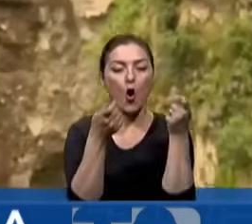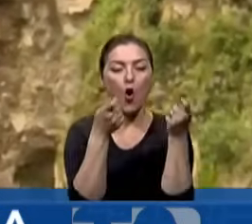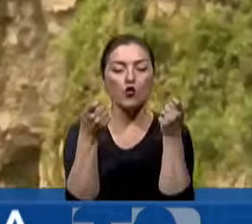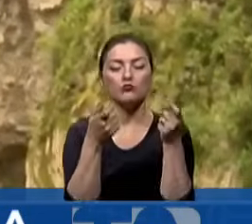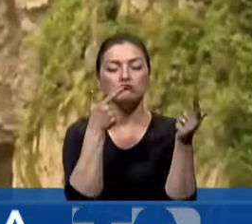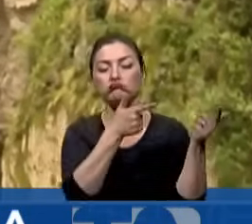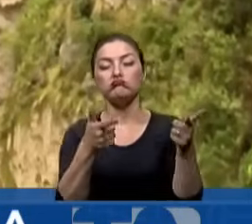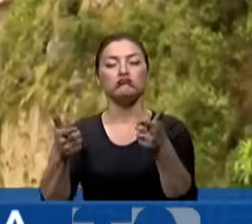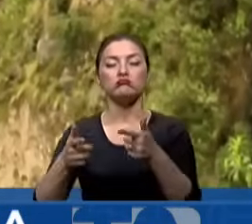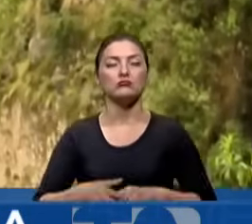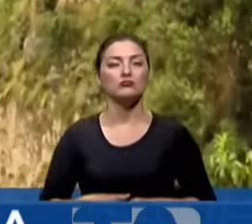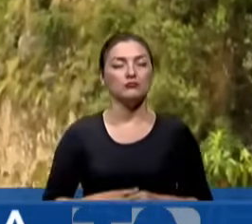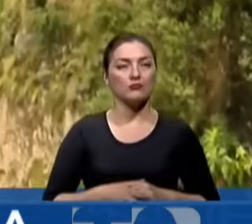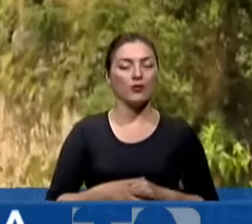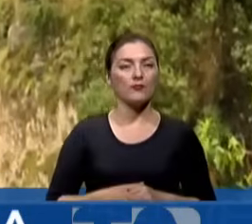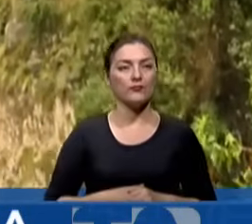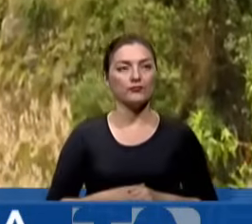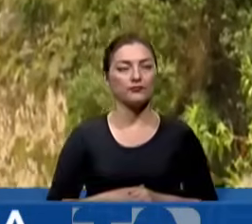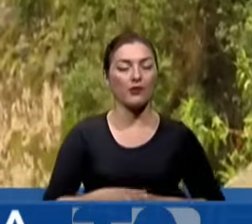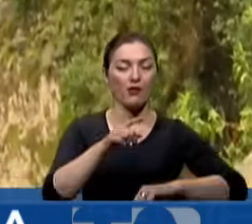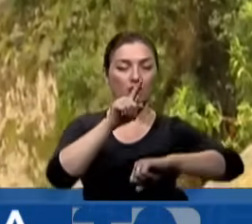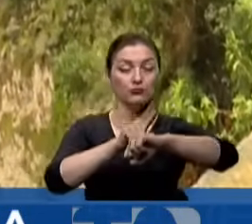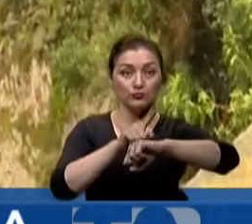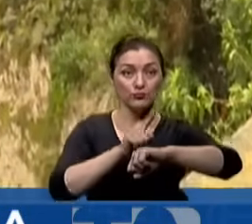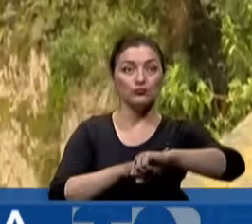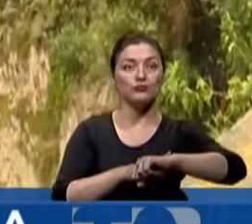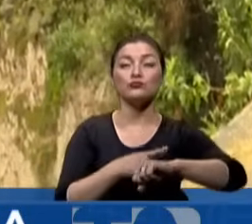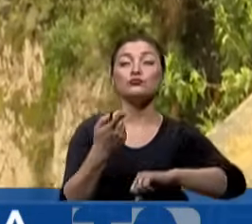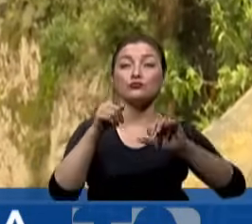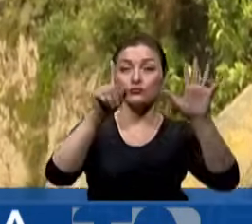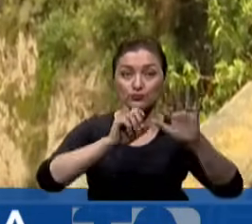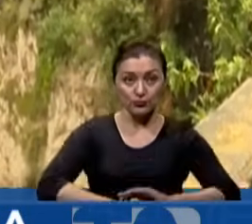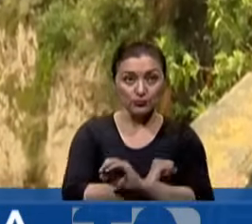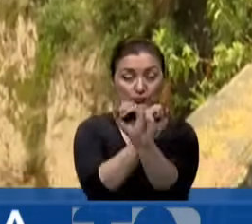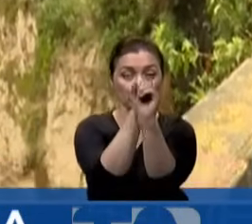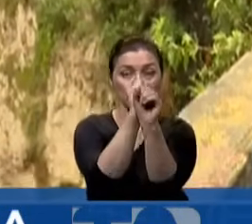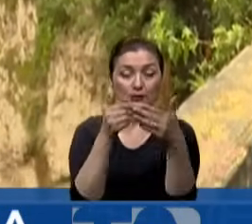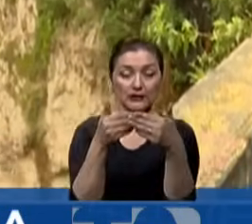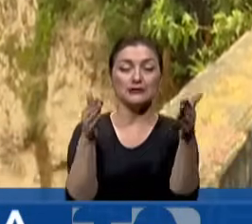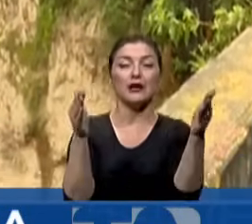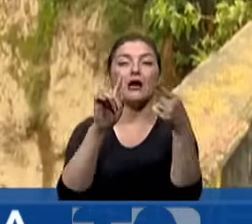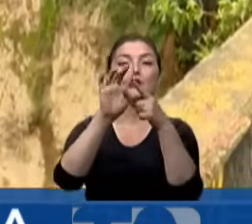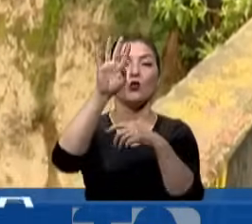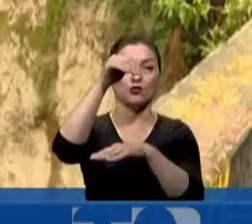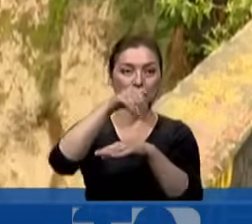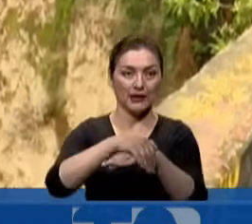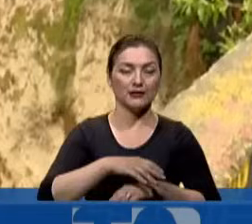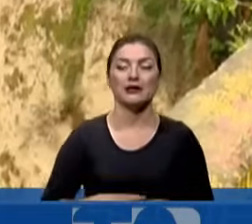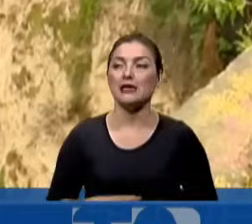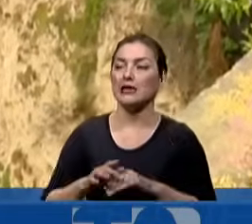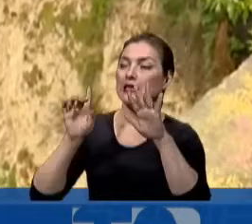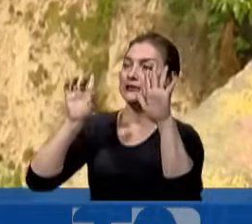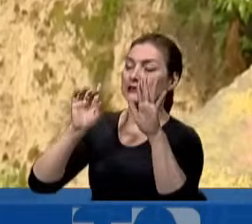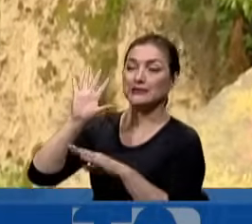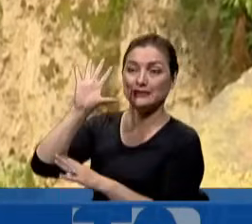necesiten realizar. Repitamos nuevamente, a partir de las 6 de la mañana se habilita hasta las 4 de la tarde. Desde las